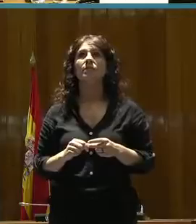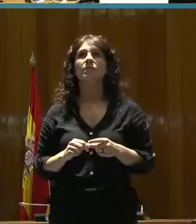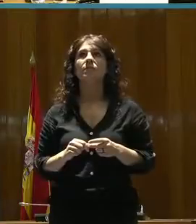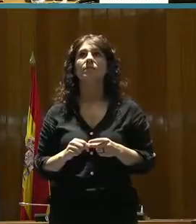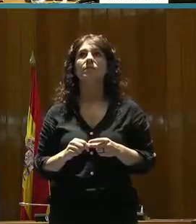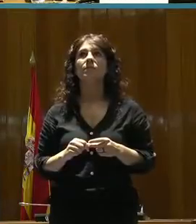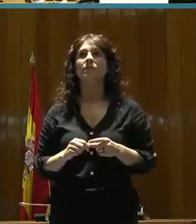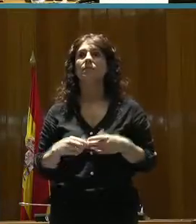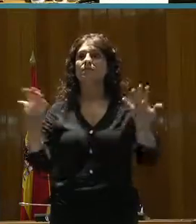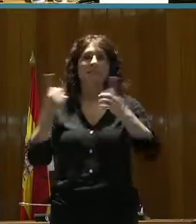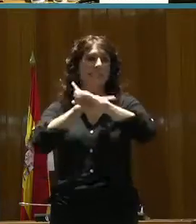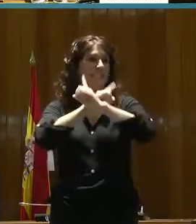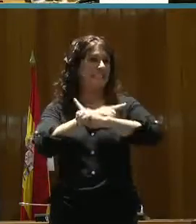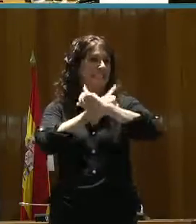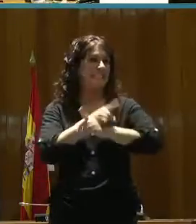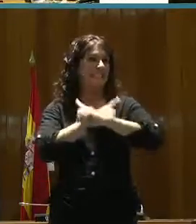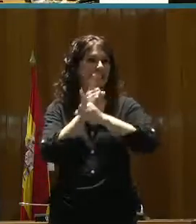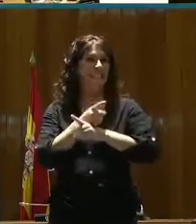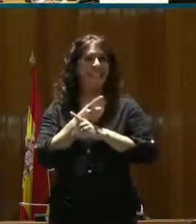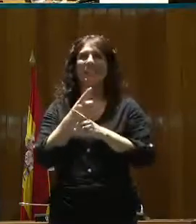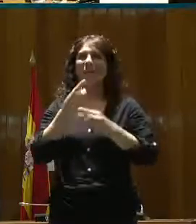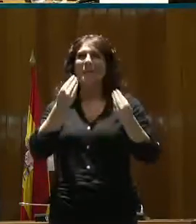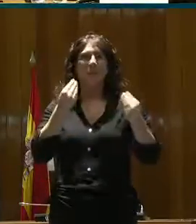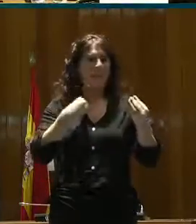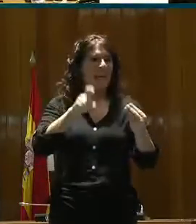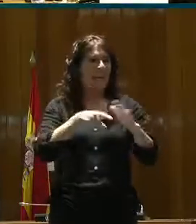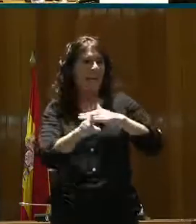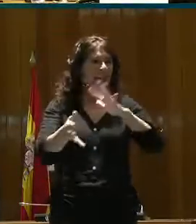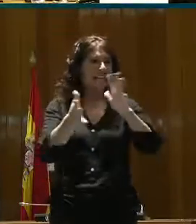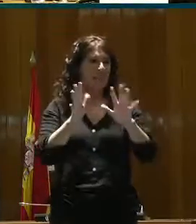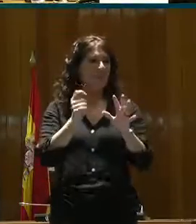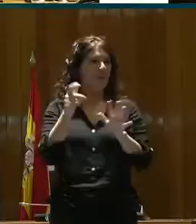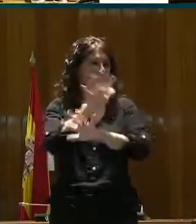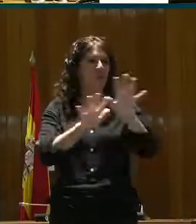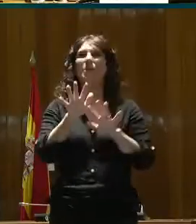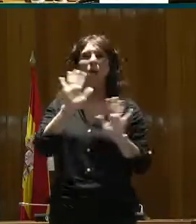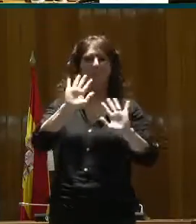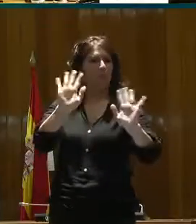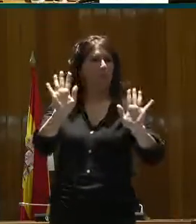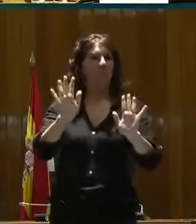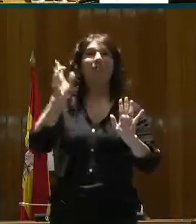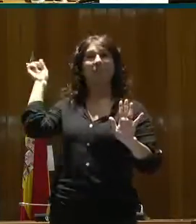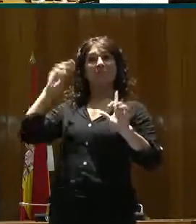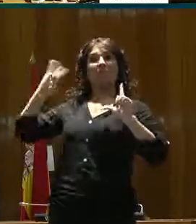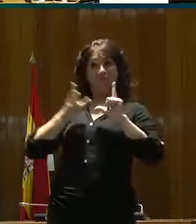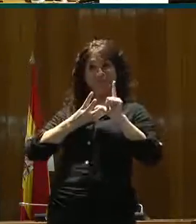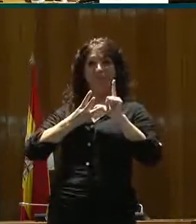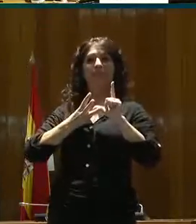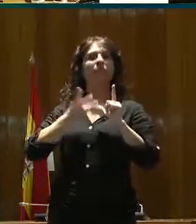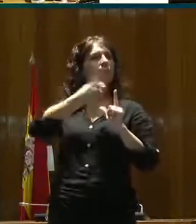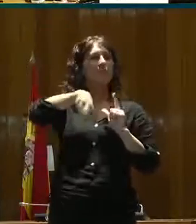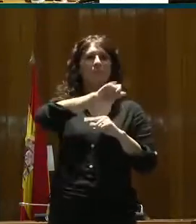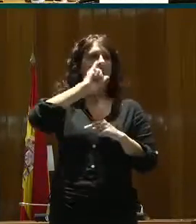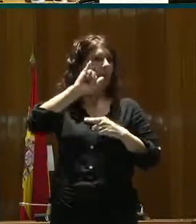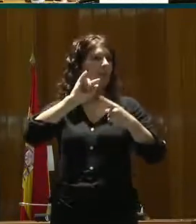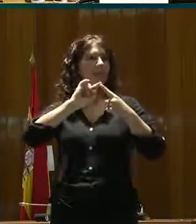Bien, no consigo controlar los mandos plenamente. En cualquier caso, en esta página encontrarán la